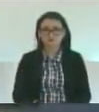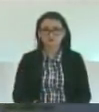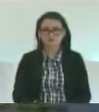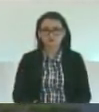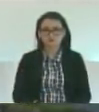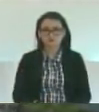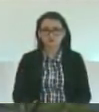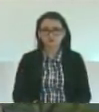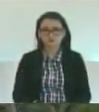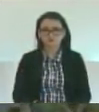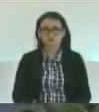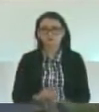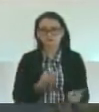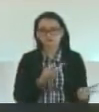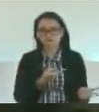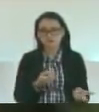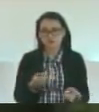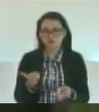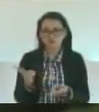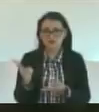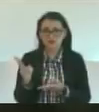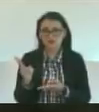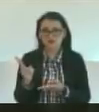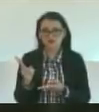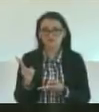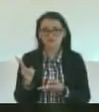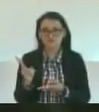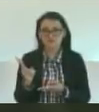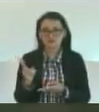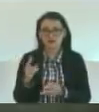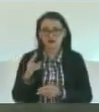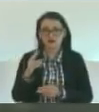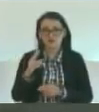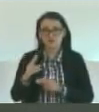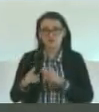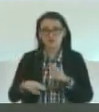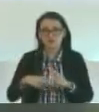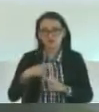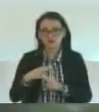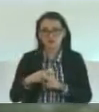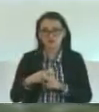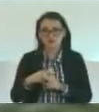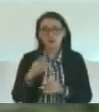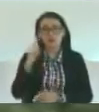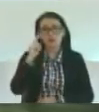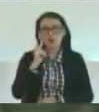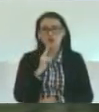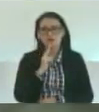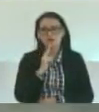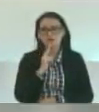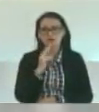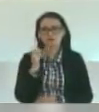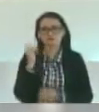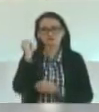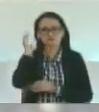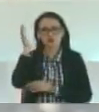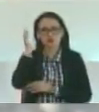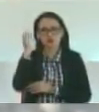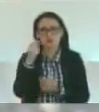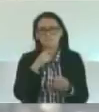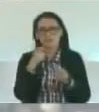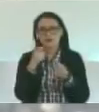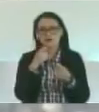Moros, les da la más cordial bienvenida desde la ciudad de Puerto Ordaz, en el estado Bolívar, para esta conferencia de prensa con